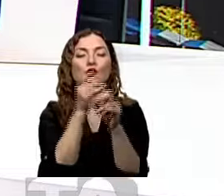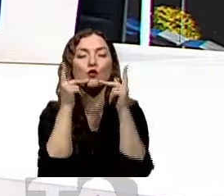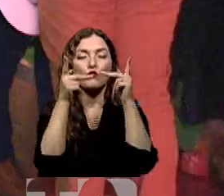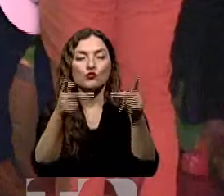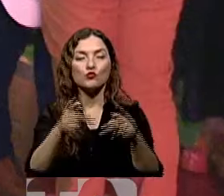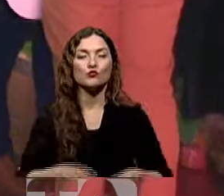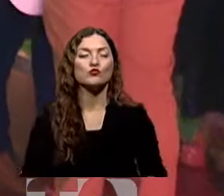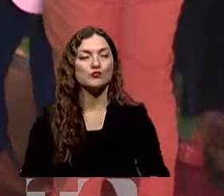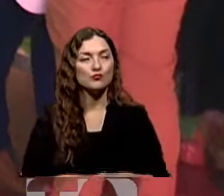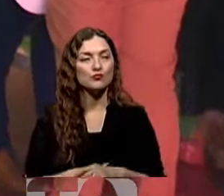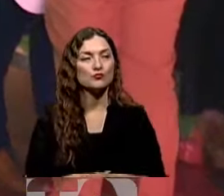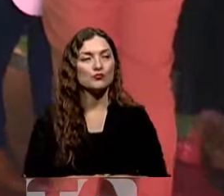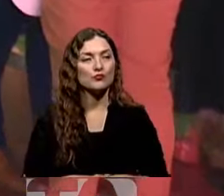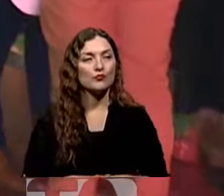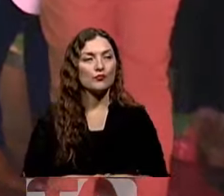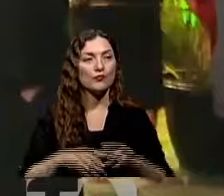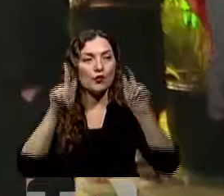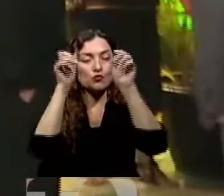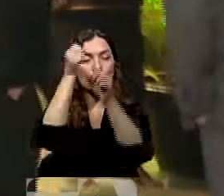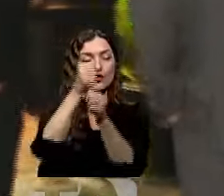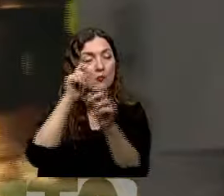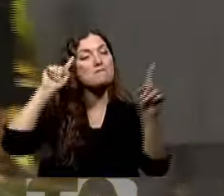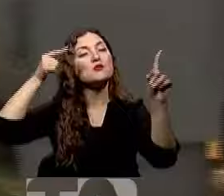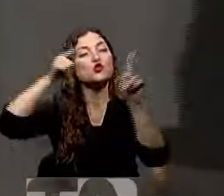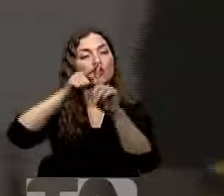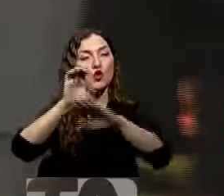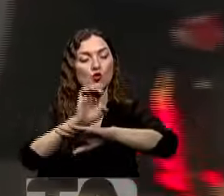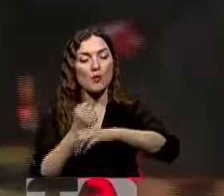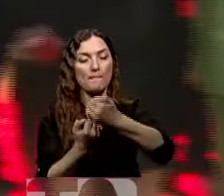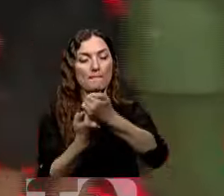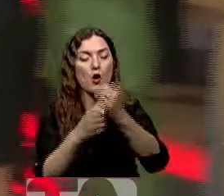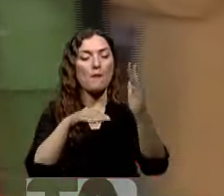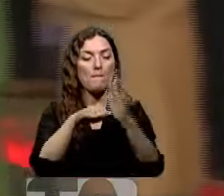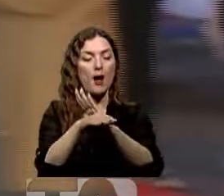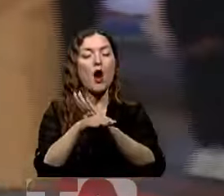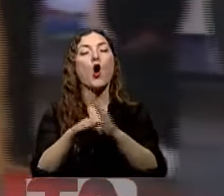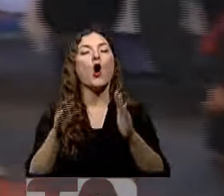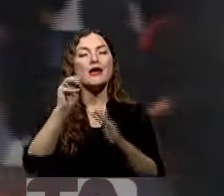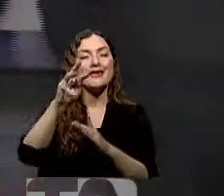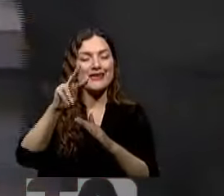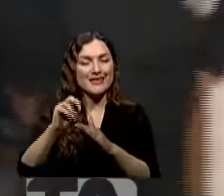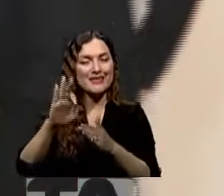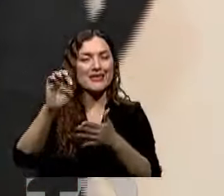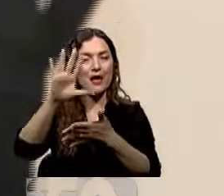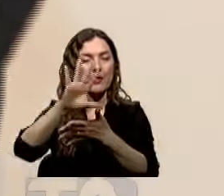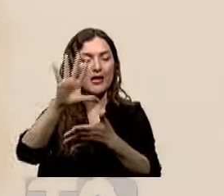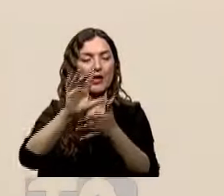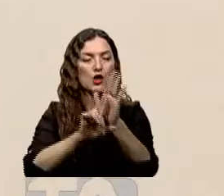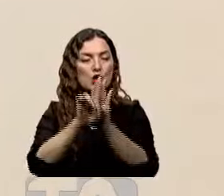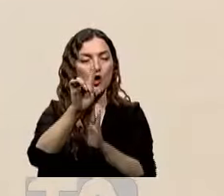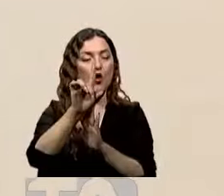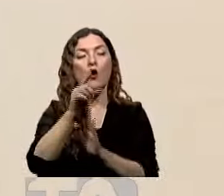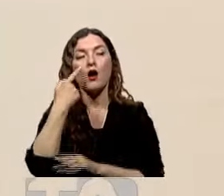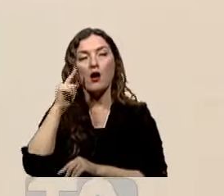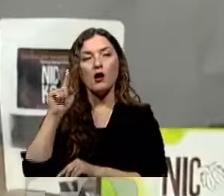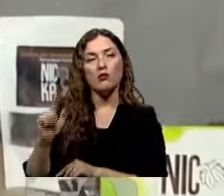públicas. La Fundación Misión Ecuador, con apoyo del Banco Interamericano de Desarrollo, inauguró el programa de becas para